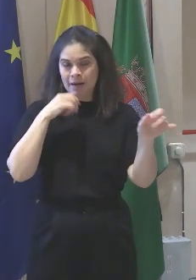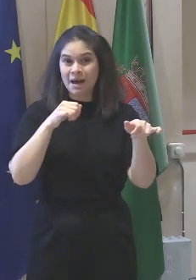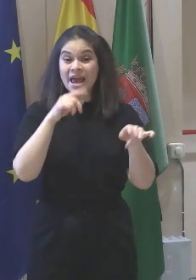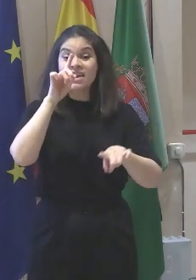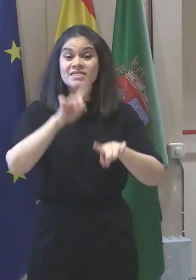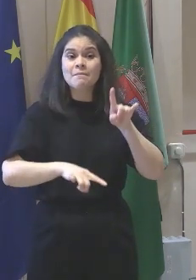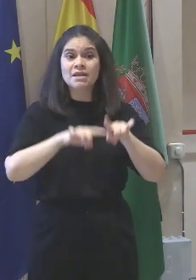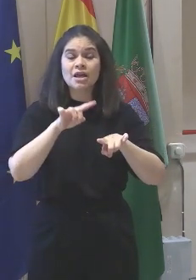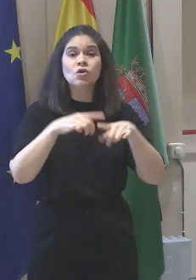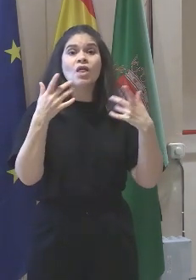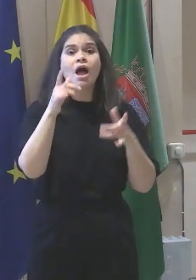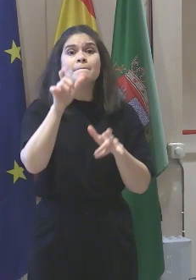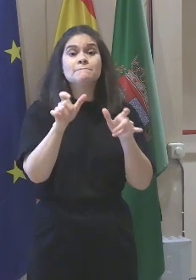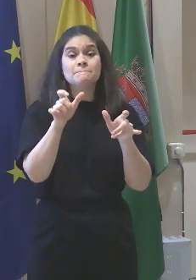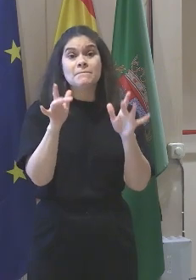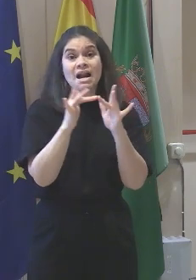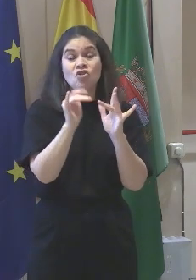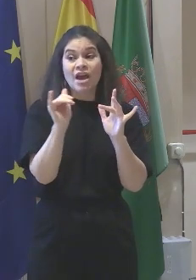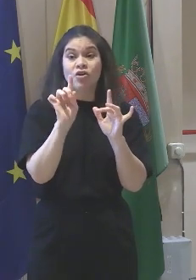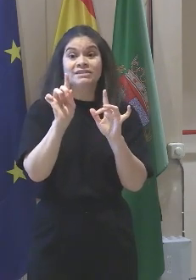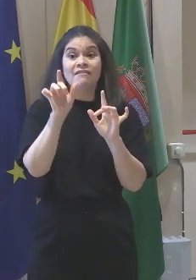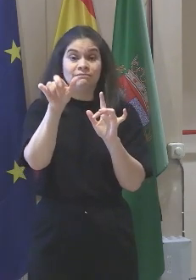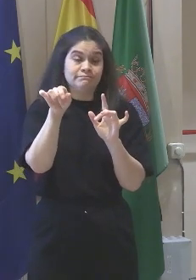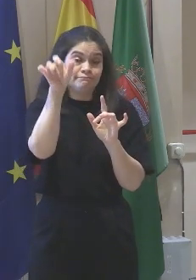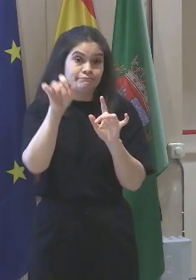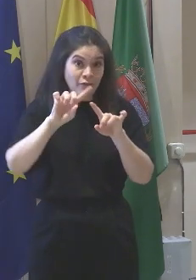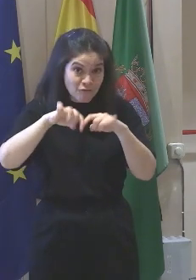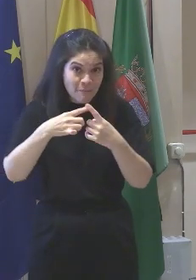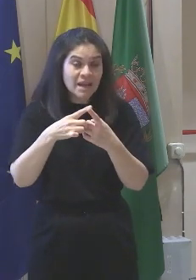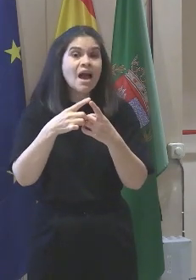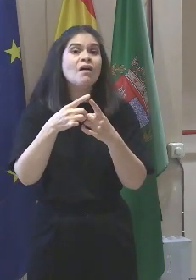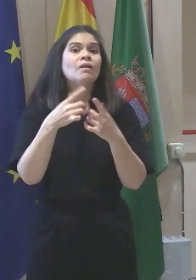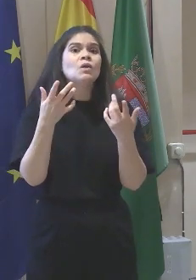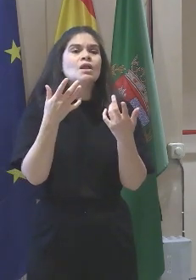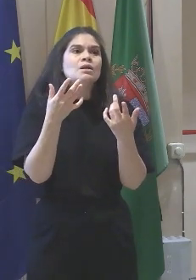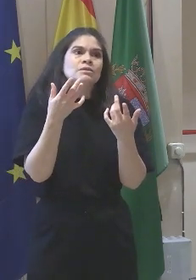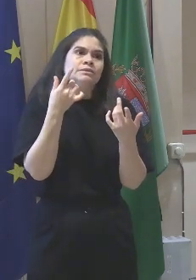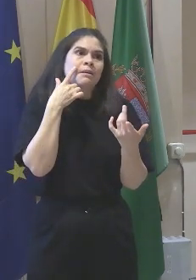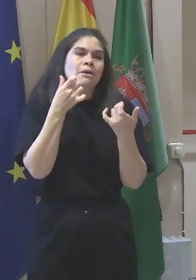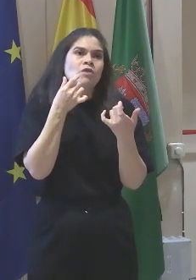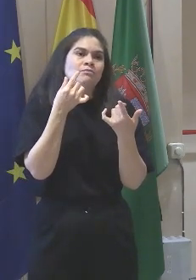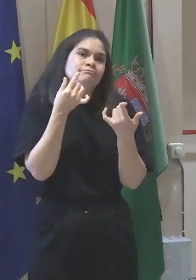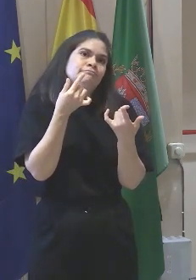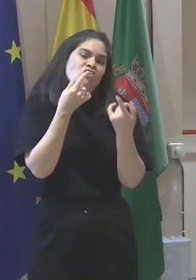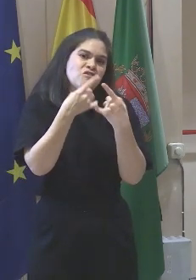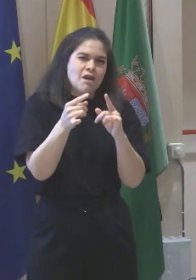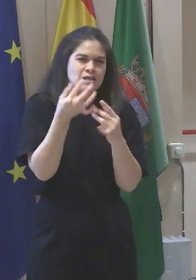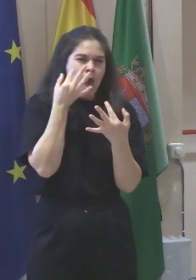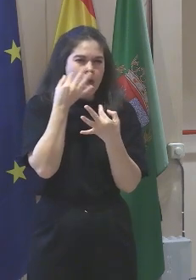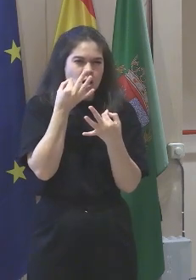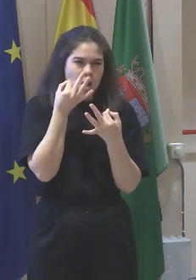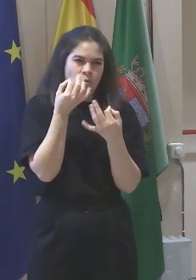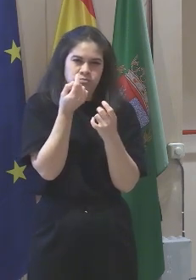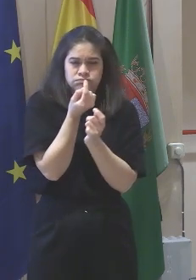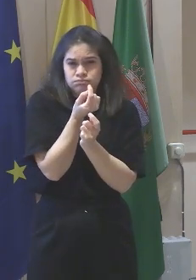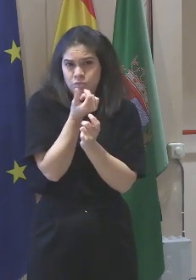diabetes y la relación con ese familiar, pues vamos a tener ligeras diferencias en el riesgo, ¿no? El riesgo en